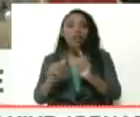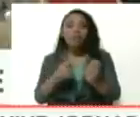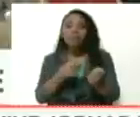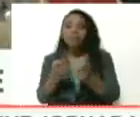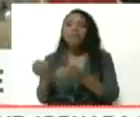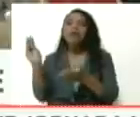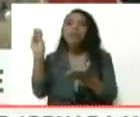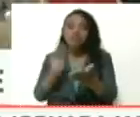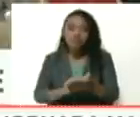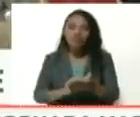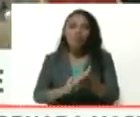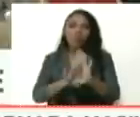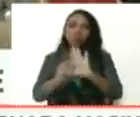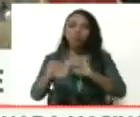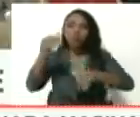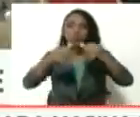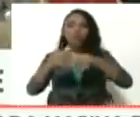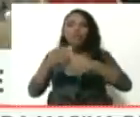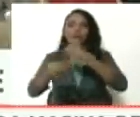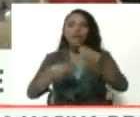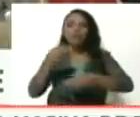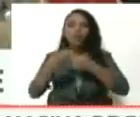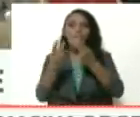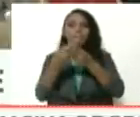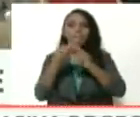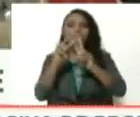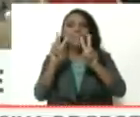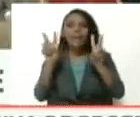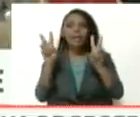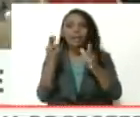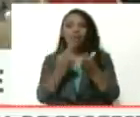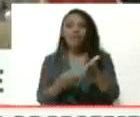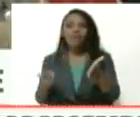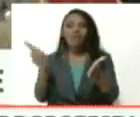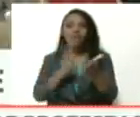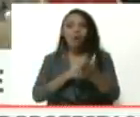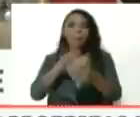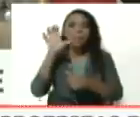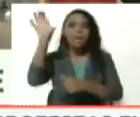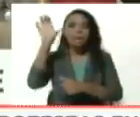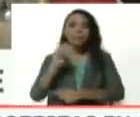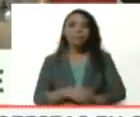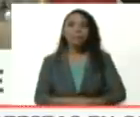cabo y la paz retornó al país.